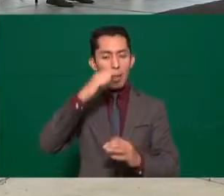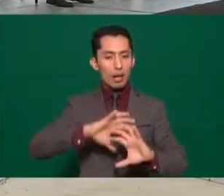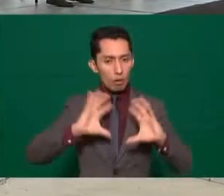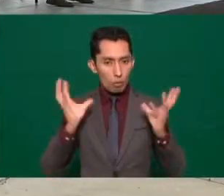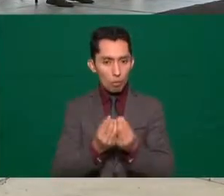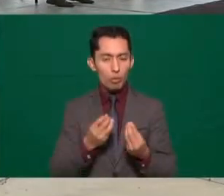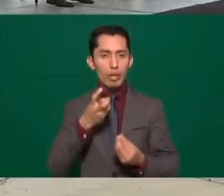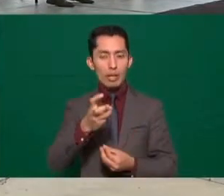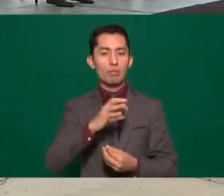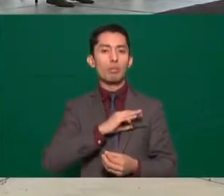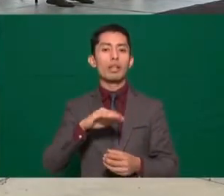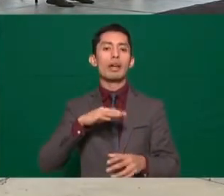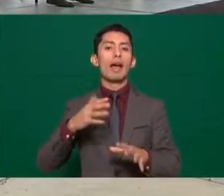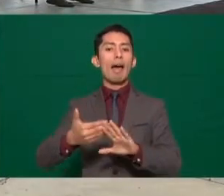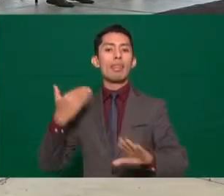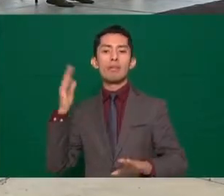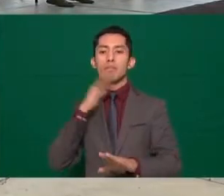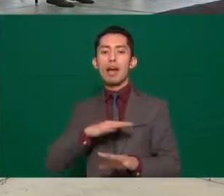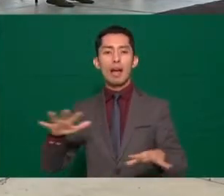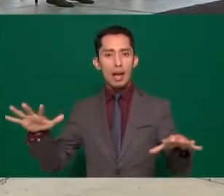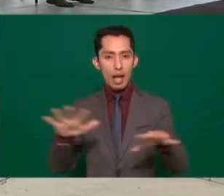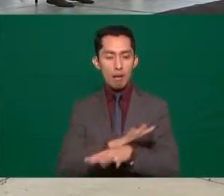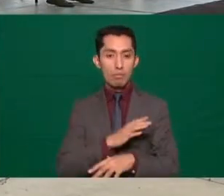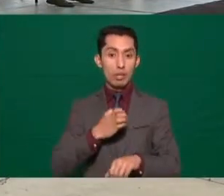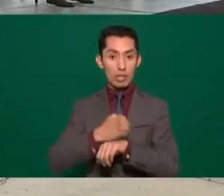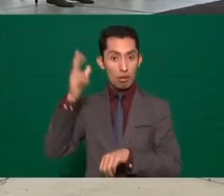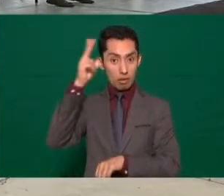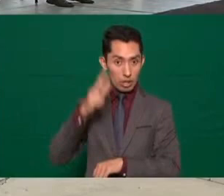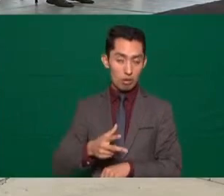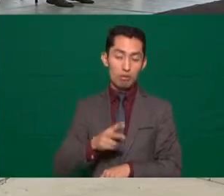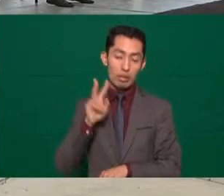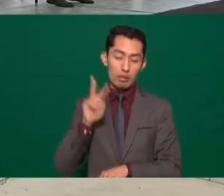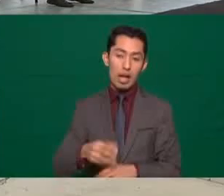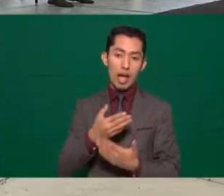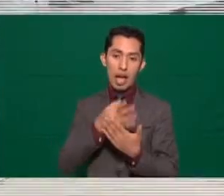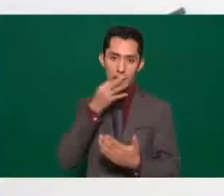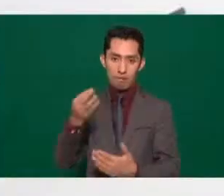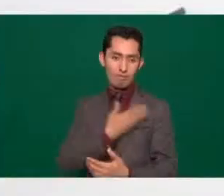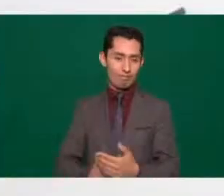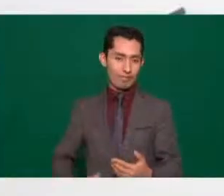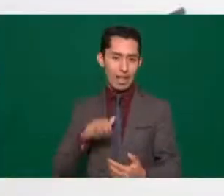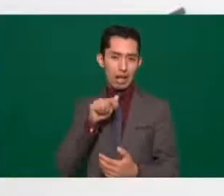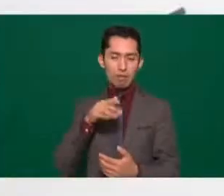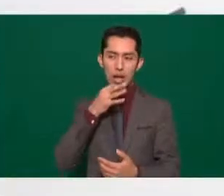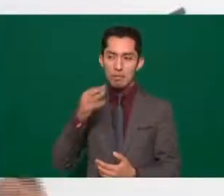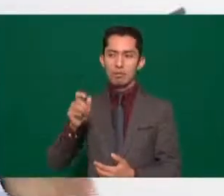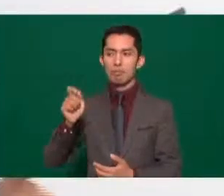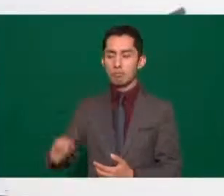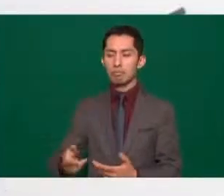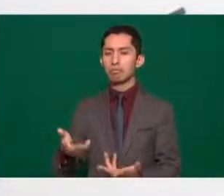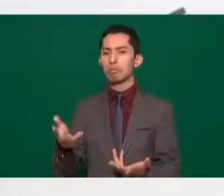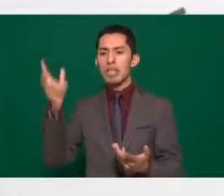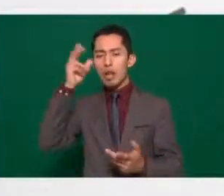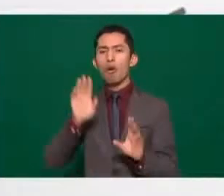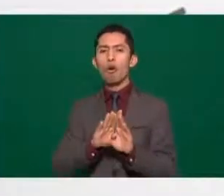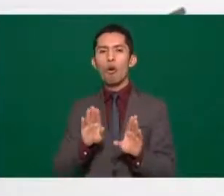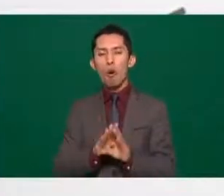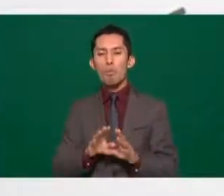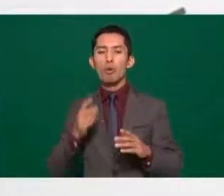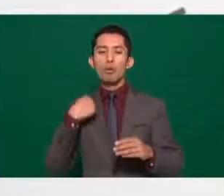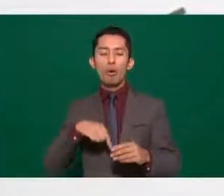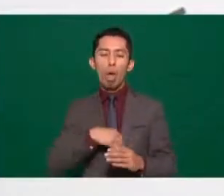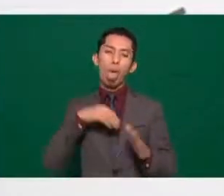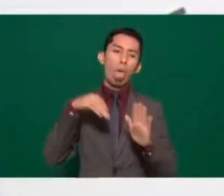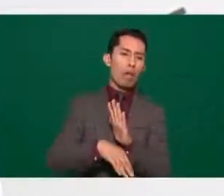esa historia. Hidalgo, señor presidente, ante esta situación está de pie, estamos en